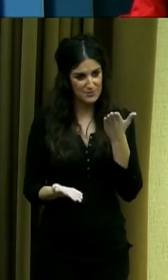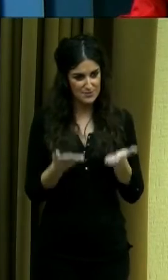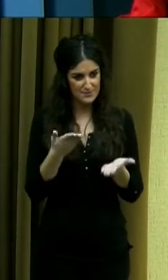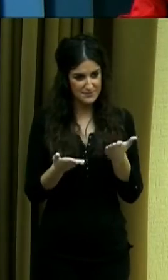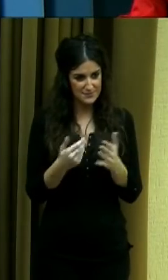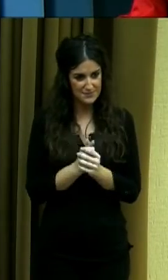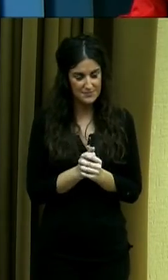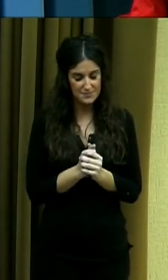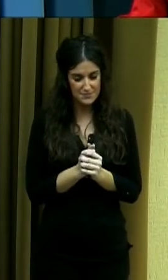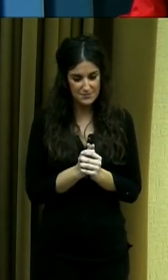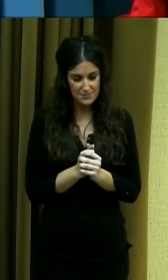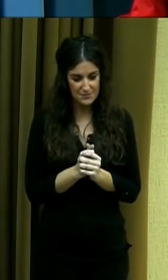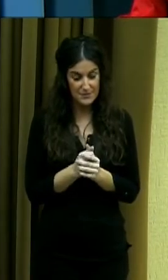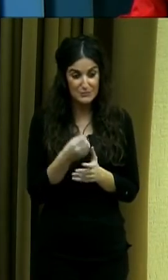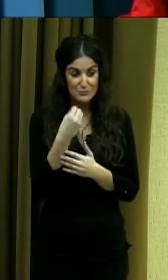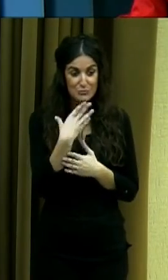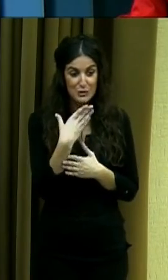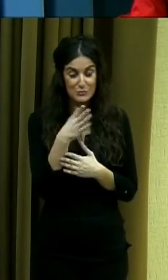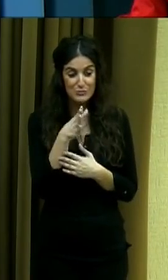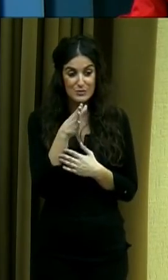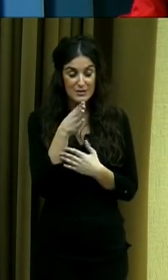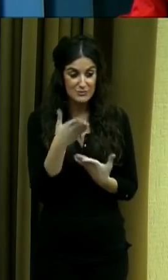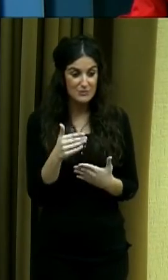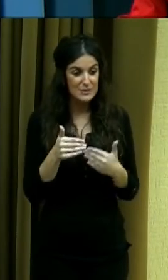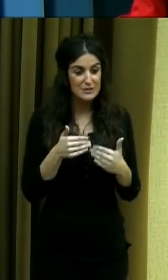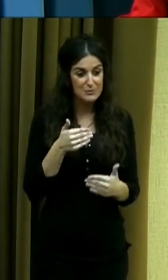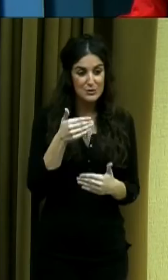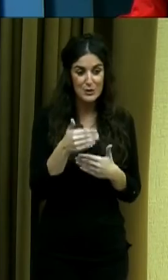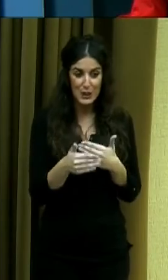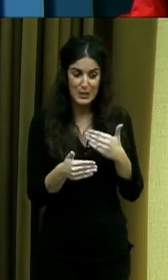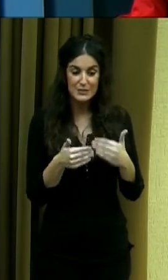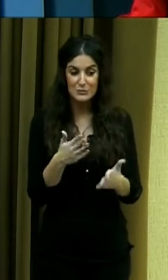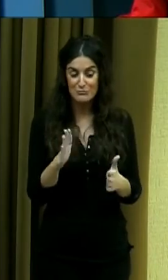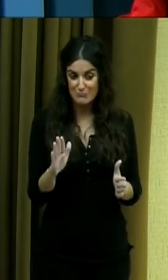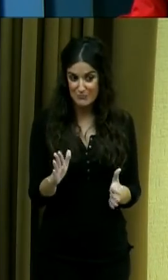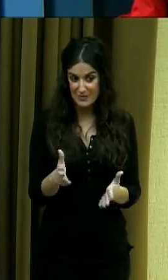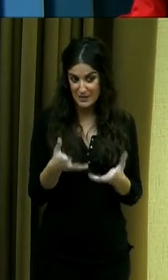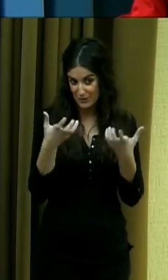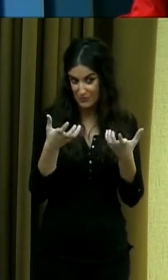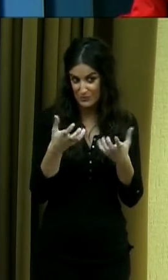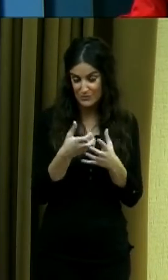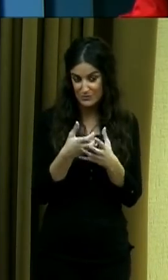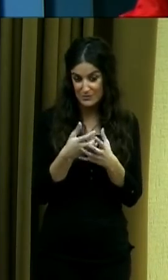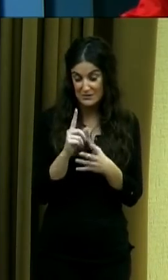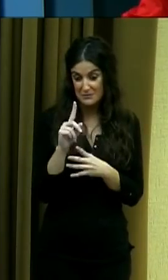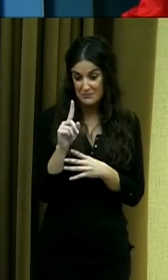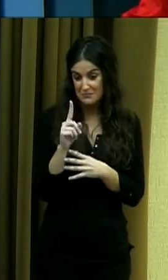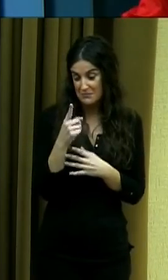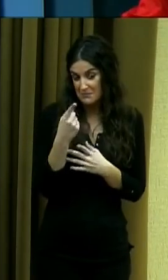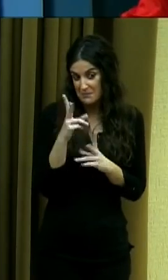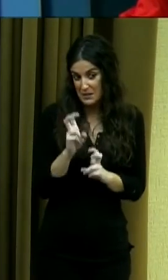Bueno, pues todavía están en proceso de validación y en principio